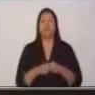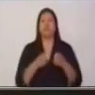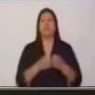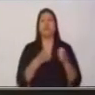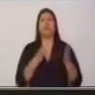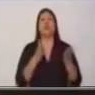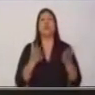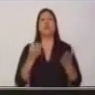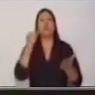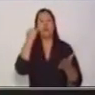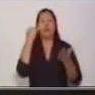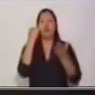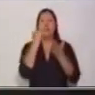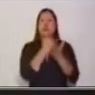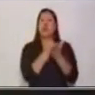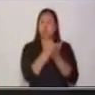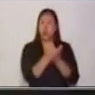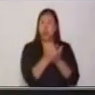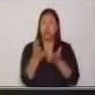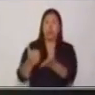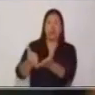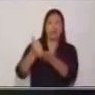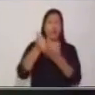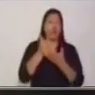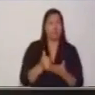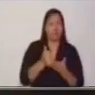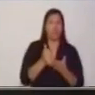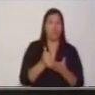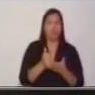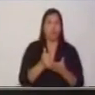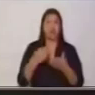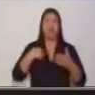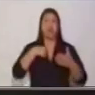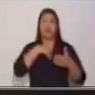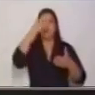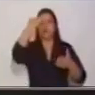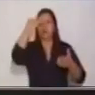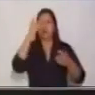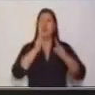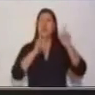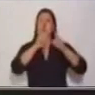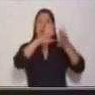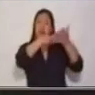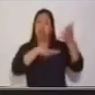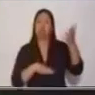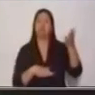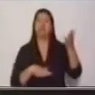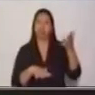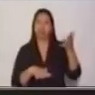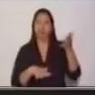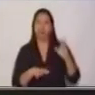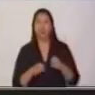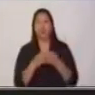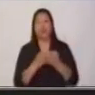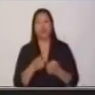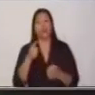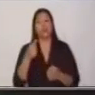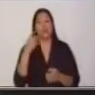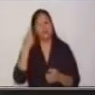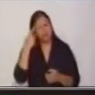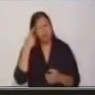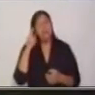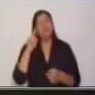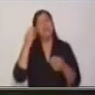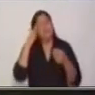ese contexto. Luego tenemos la finalidad. ¿Para qué estoy escribiendo este texto informativo?